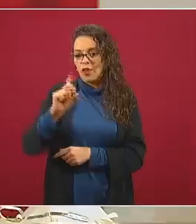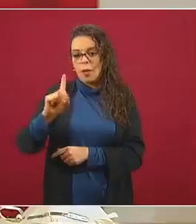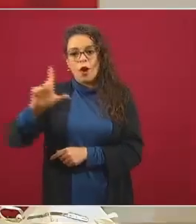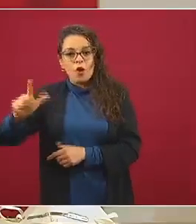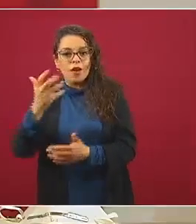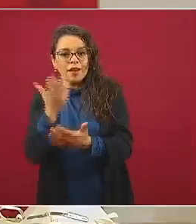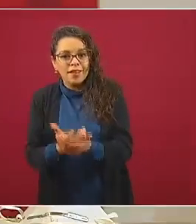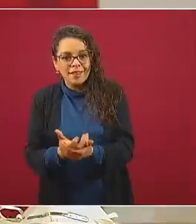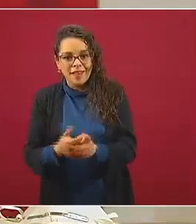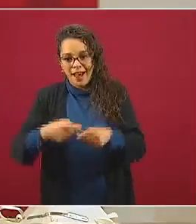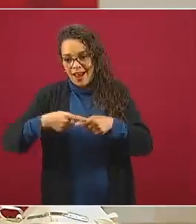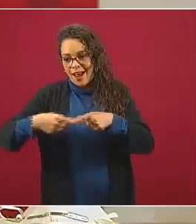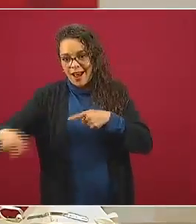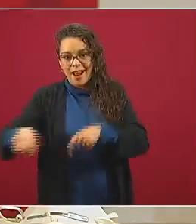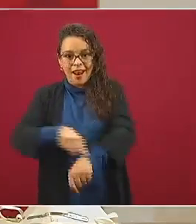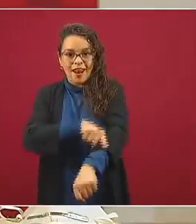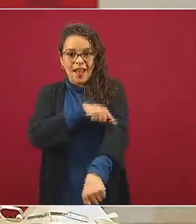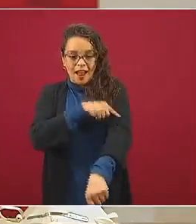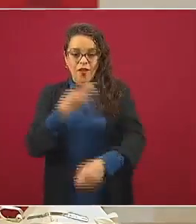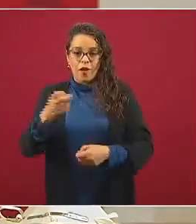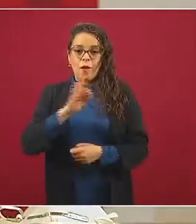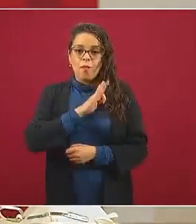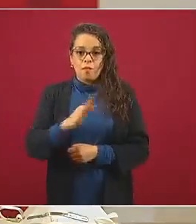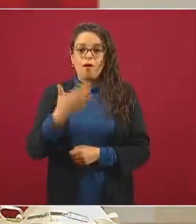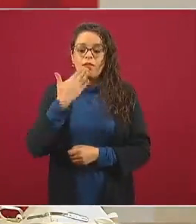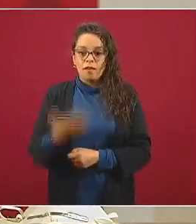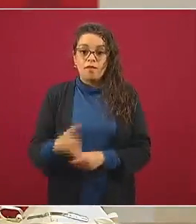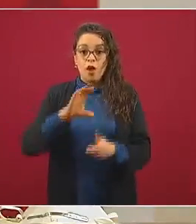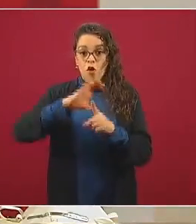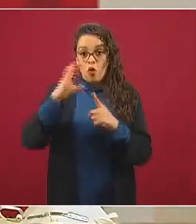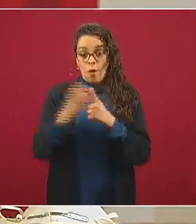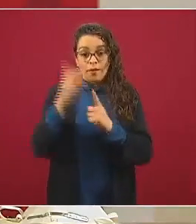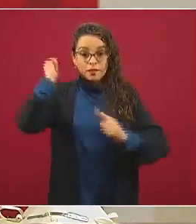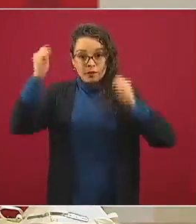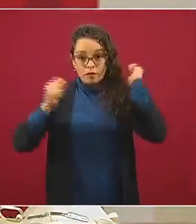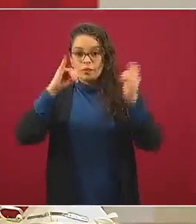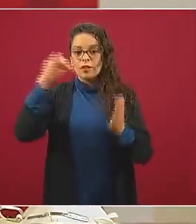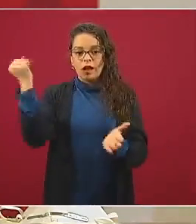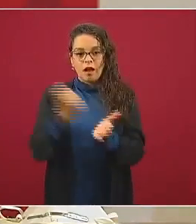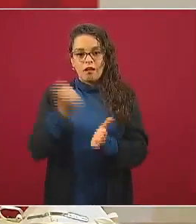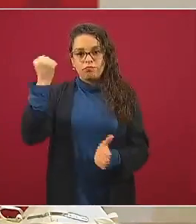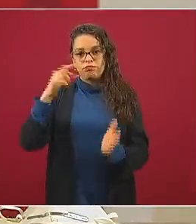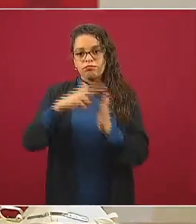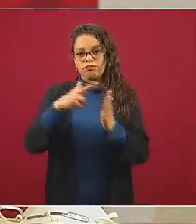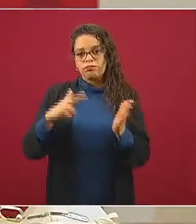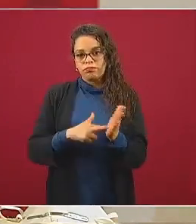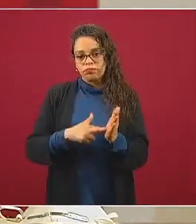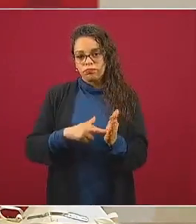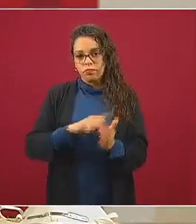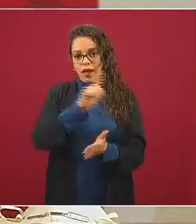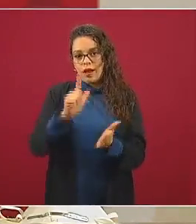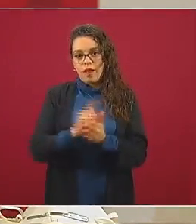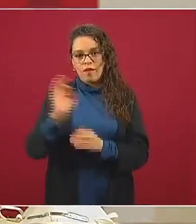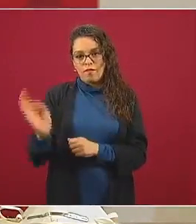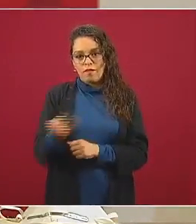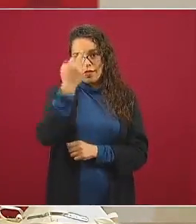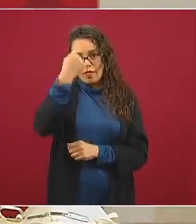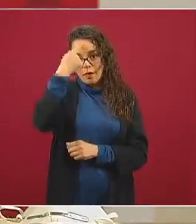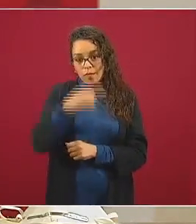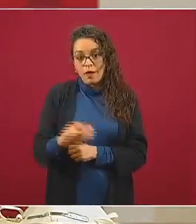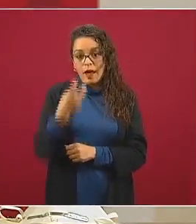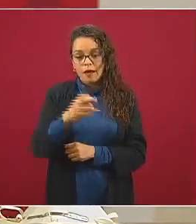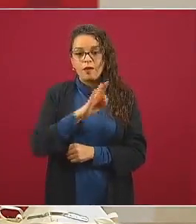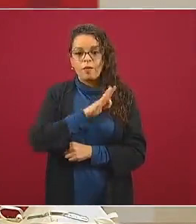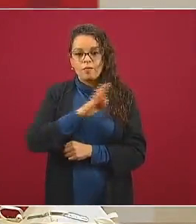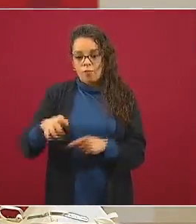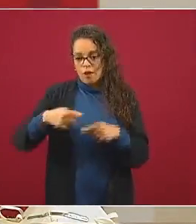y fue gracias a la Comisión de Turismo que se aprobó esa reforma a la ley federal para permitir esos fines de